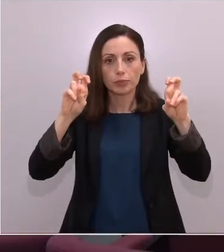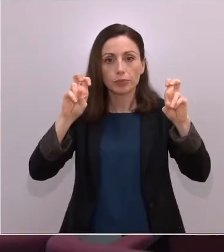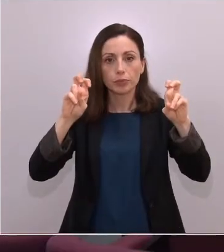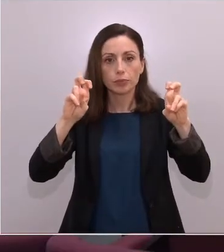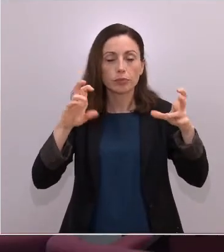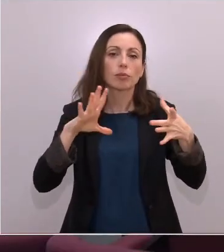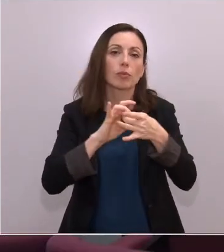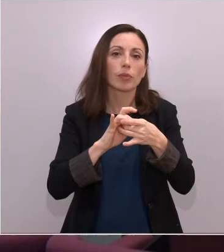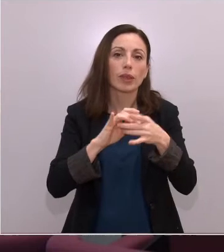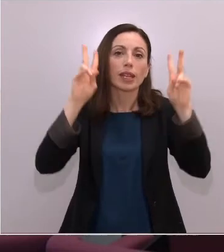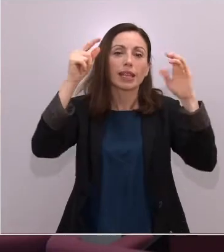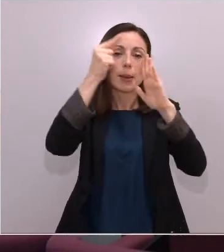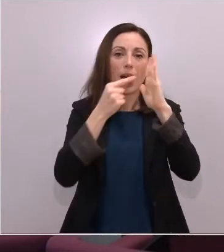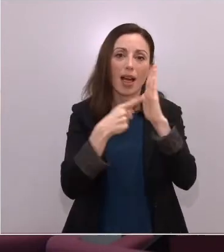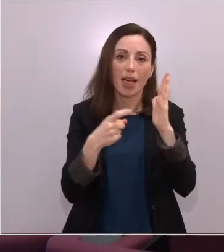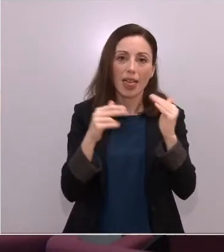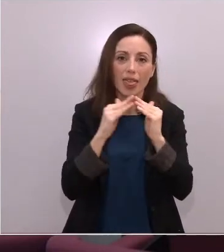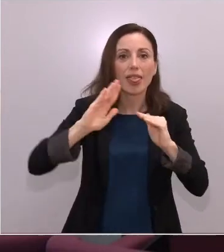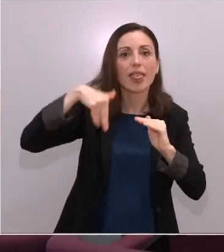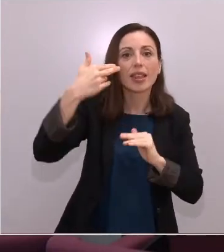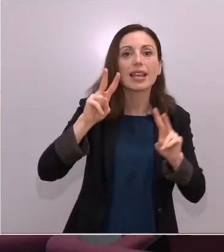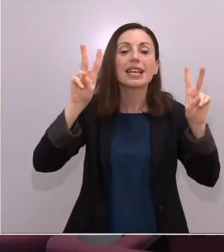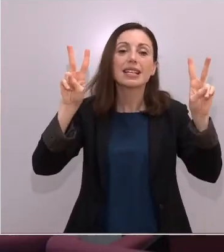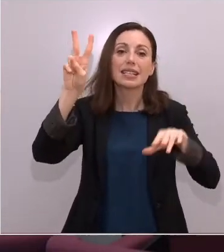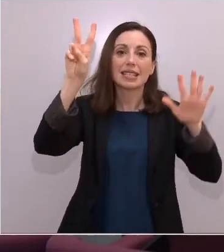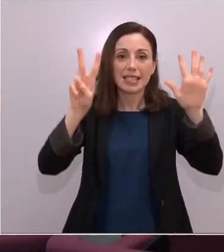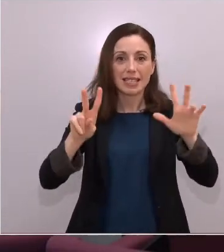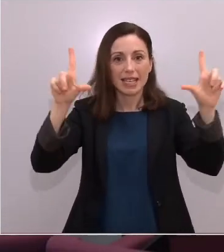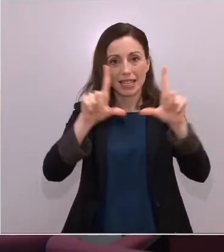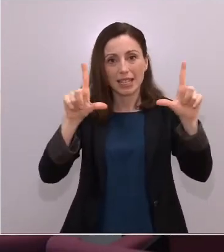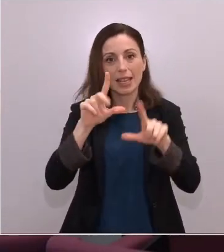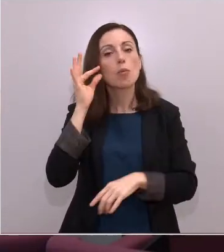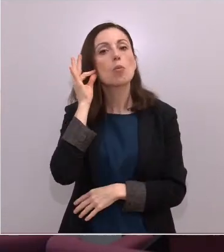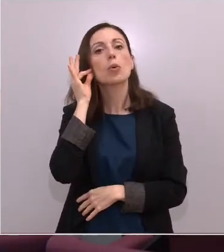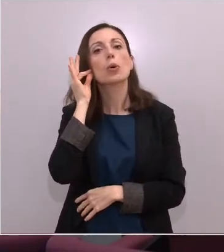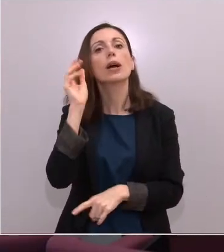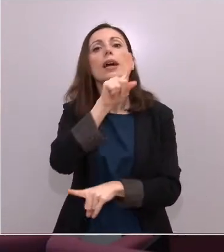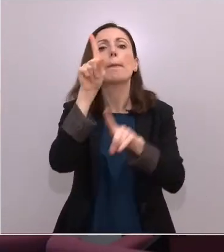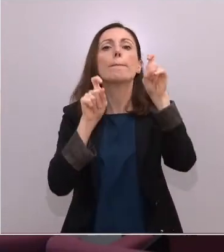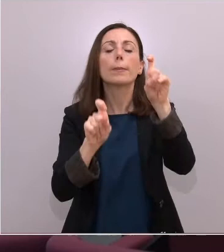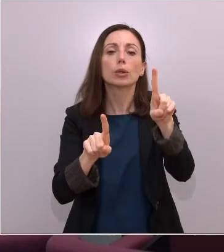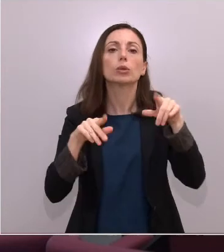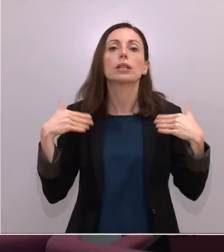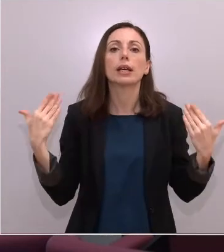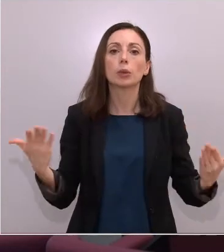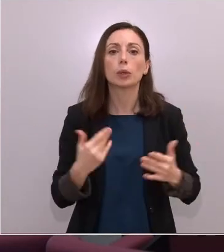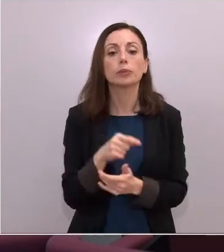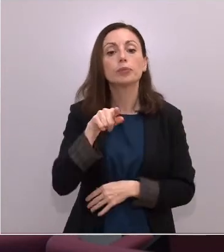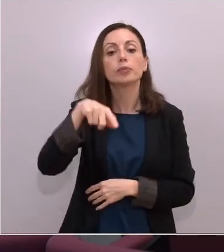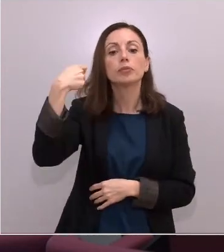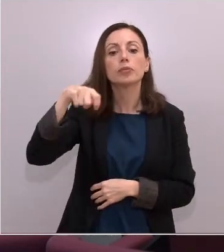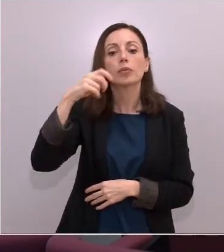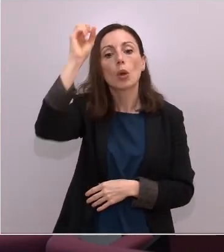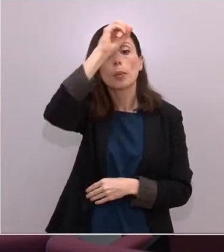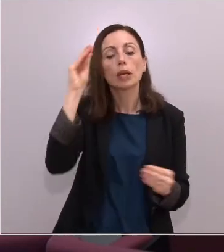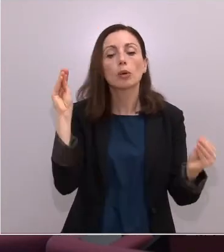este asunto de la desescalada, en este caso 7 Televisión. Isabel María Sánchez pregunta si usted, presidente, está de